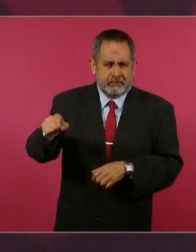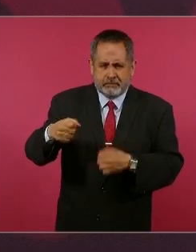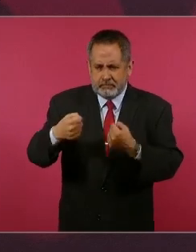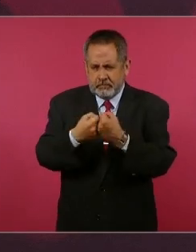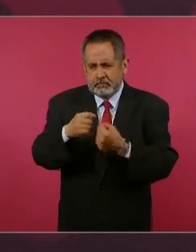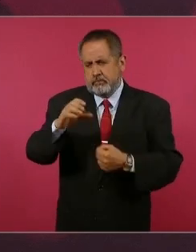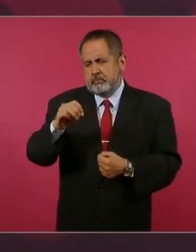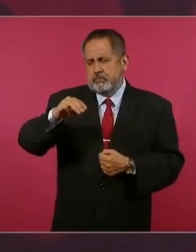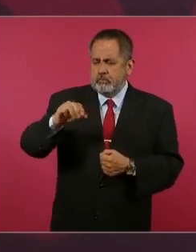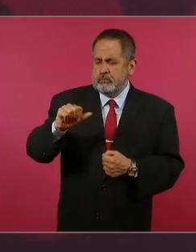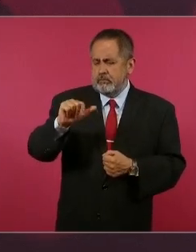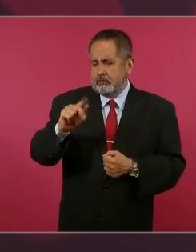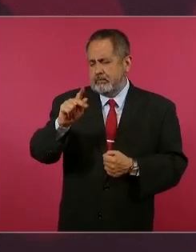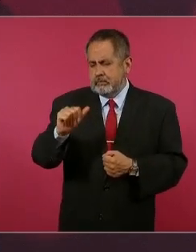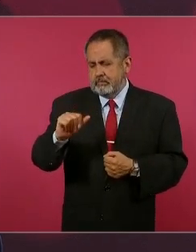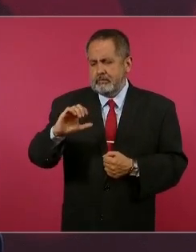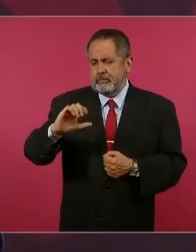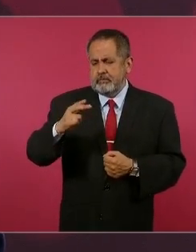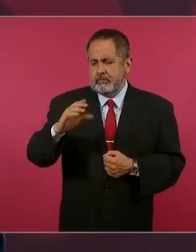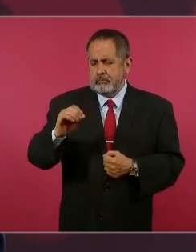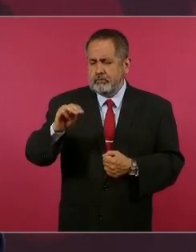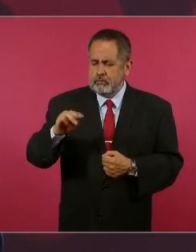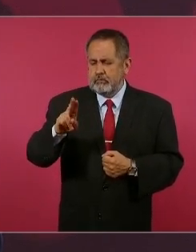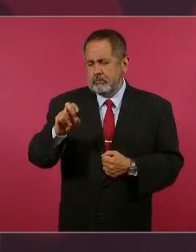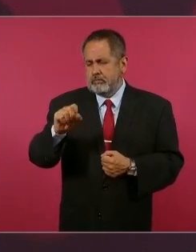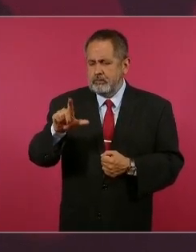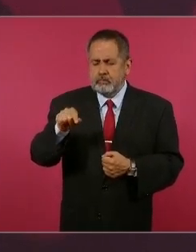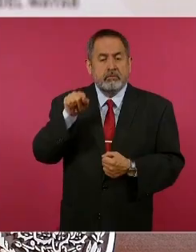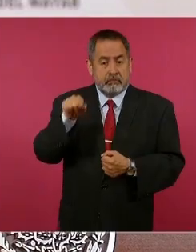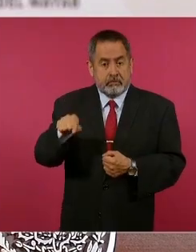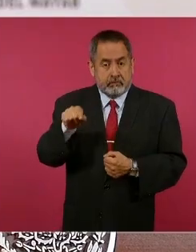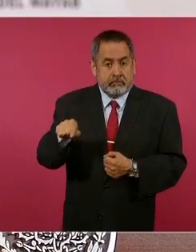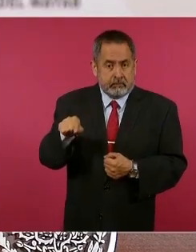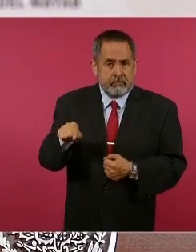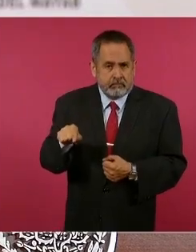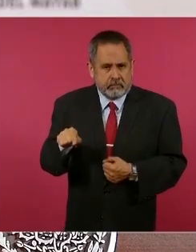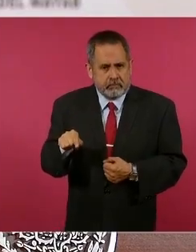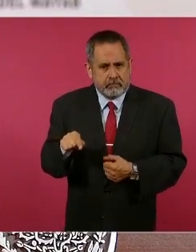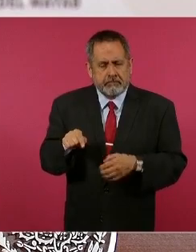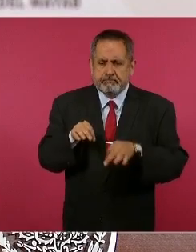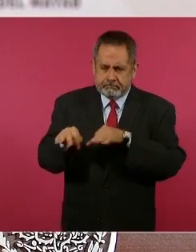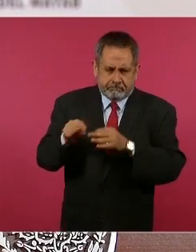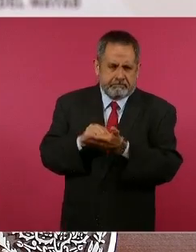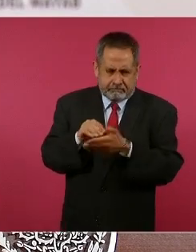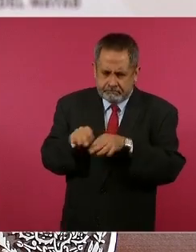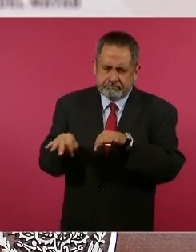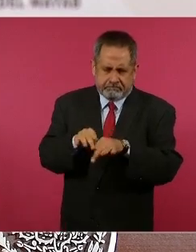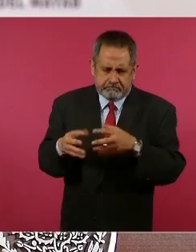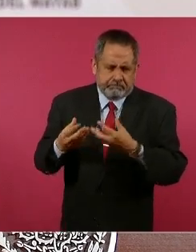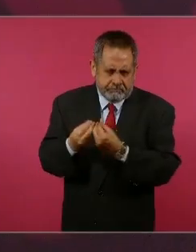Frontera Comalapa, Chicomucelo, ahí les hemos seguido trabajando.